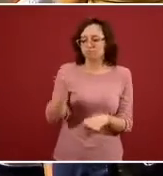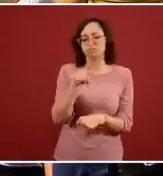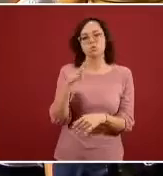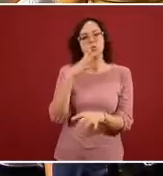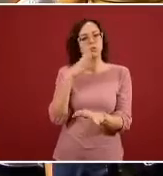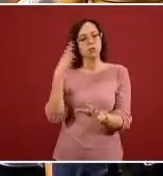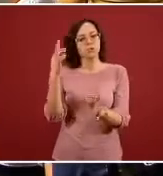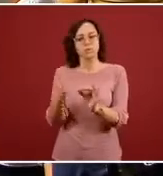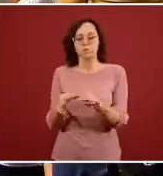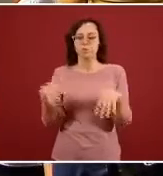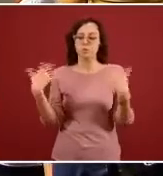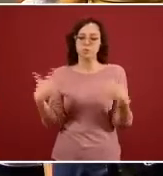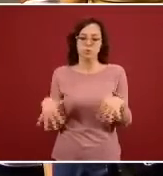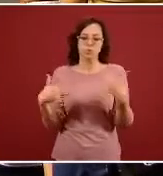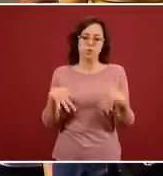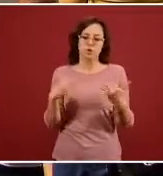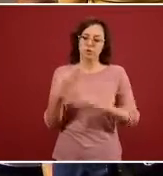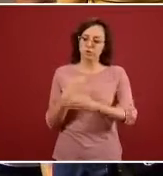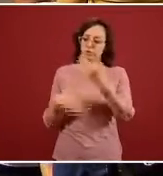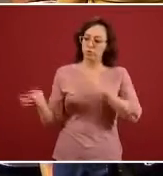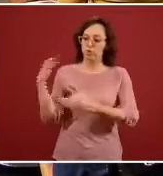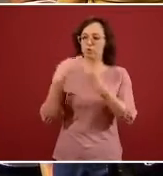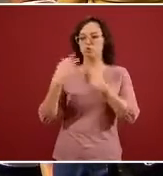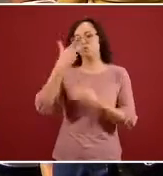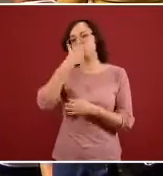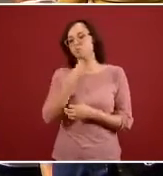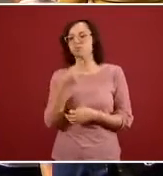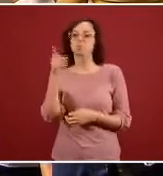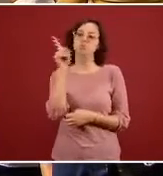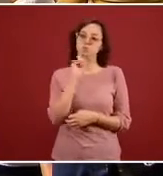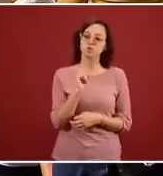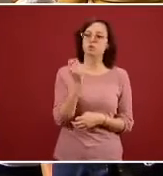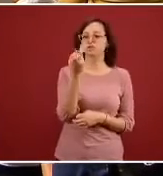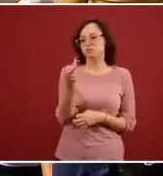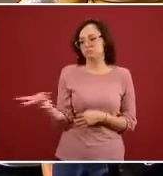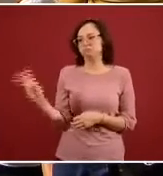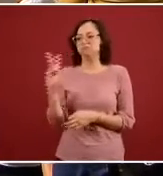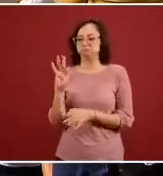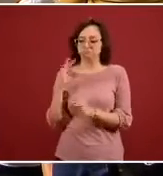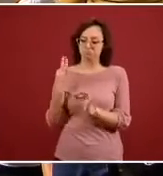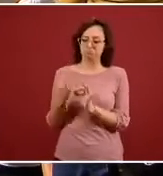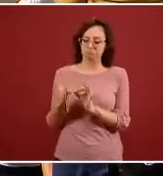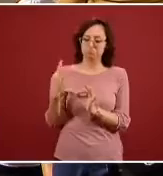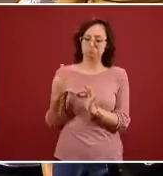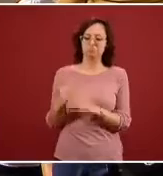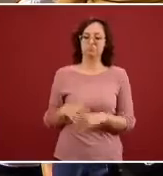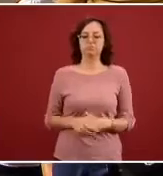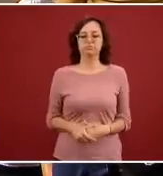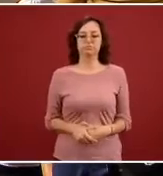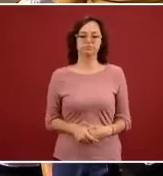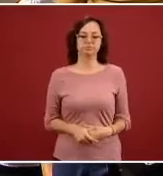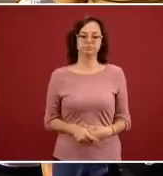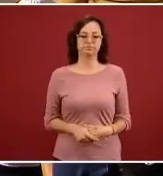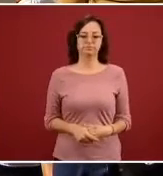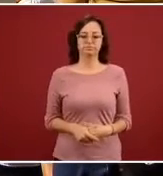responsabilidad que todos ellos y las dos gobernadoras tienen sobre este tema.